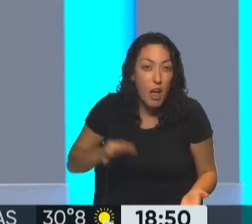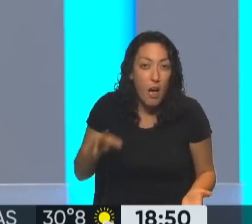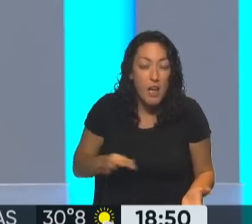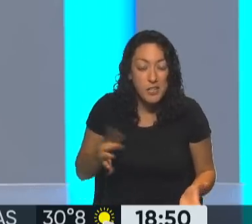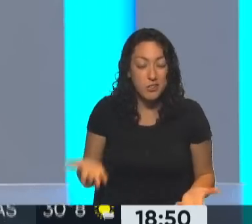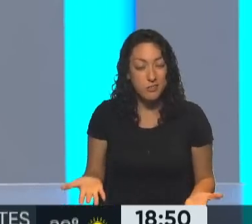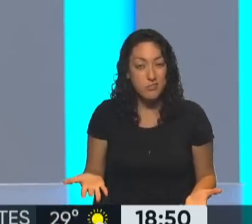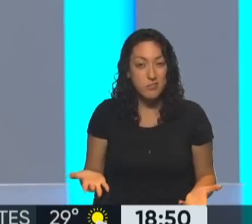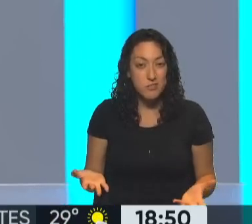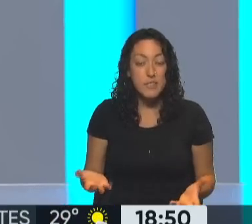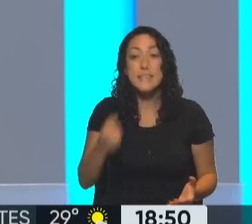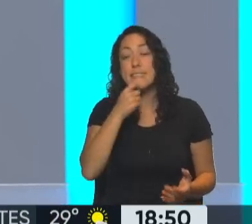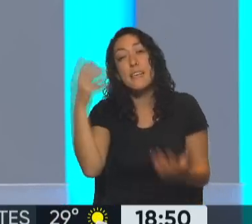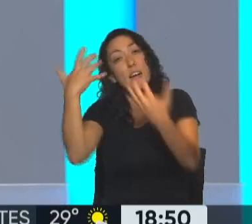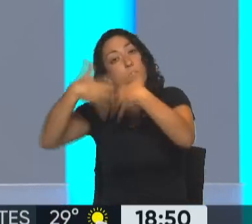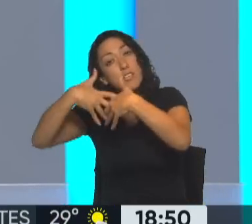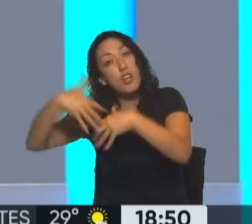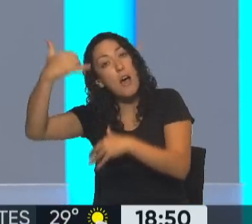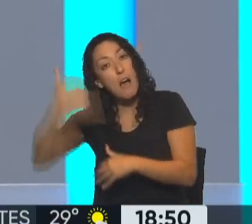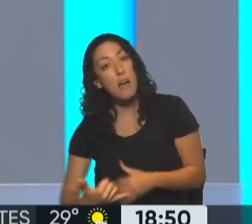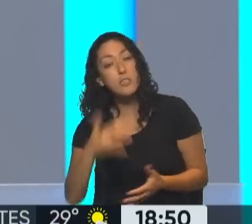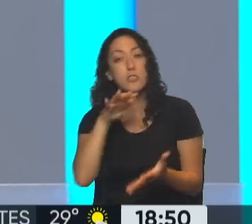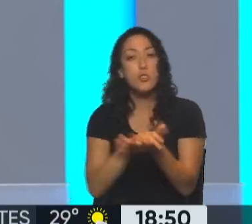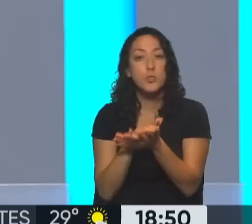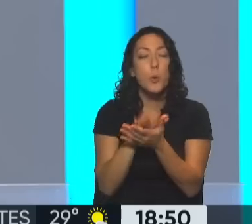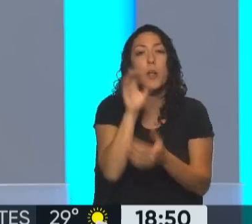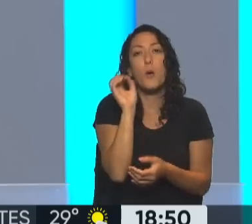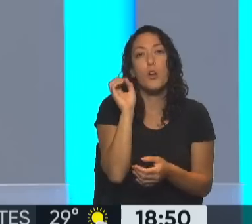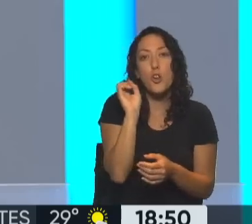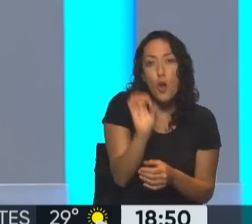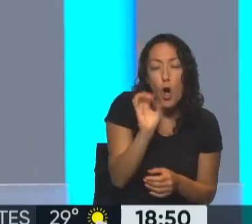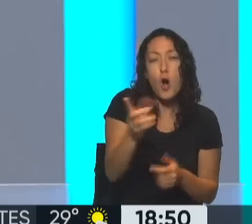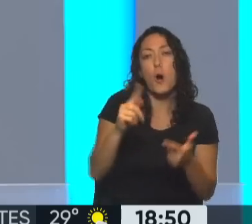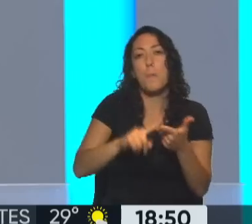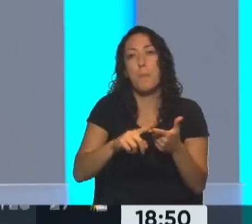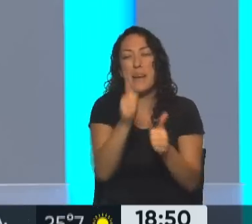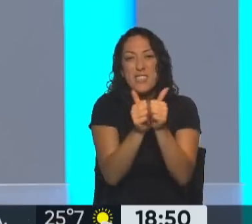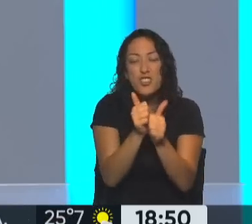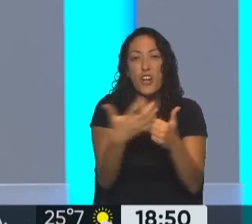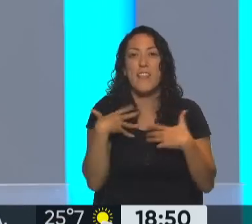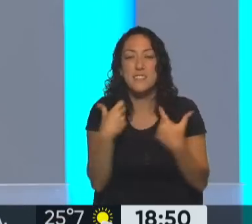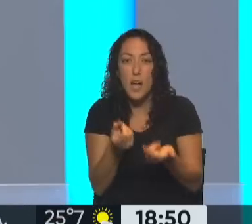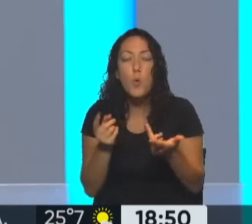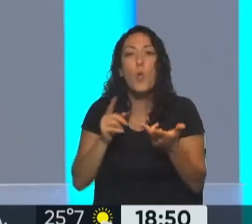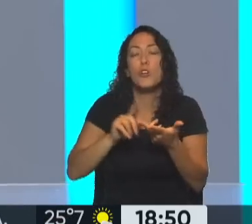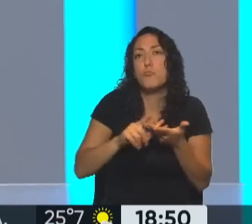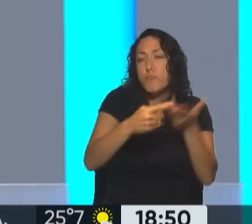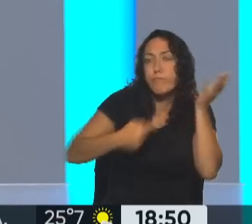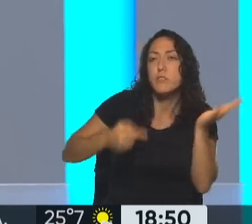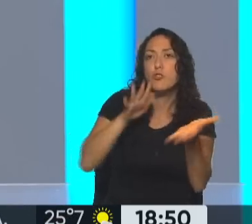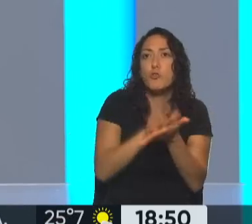reflexiona acerca de cuántos nombres e historias clínicas de hijos de políticos y políticas